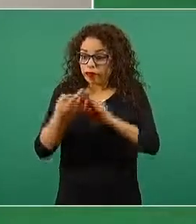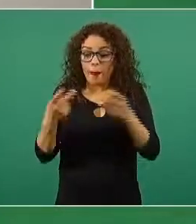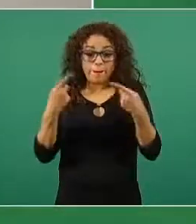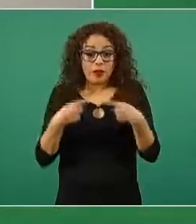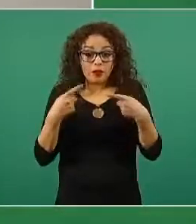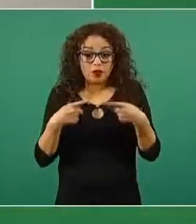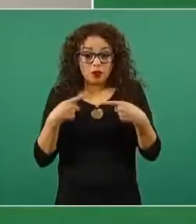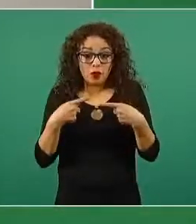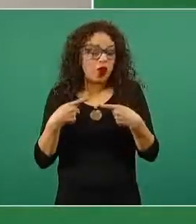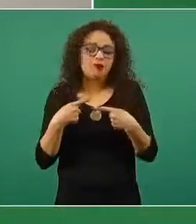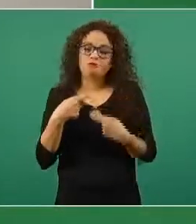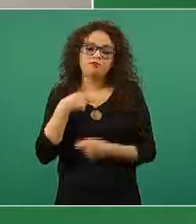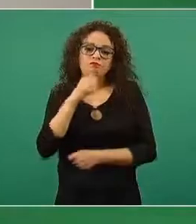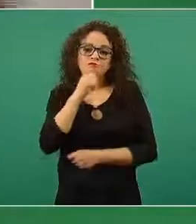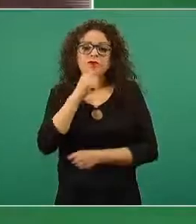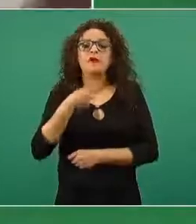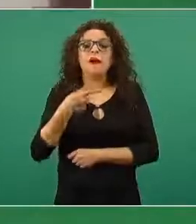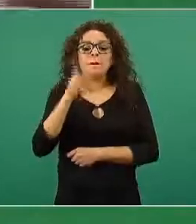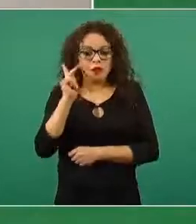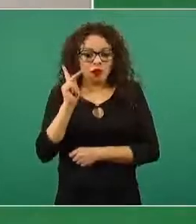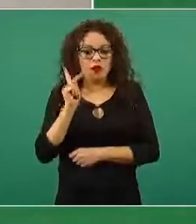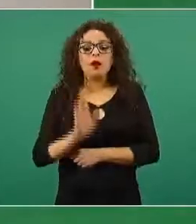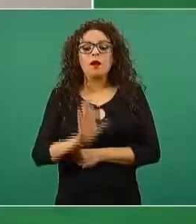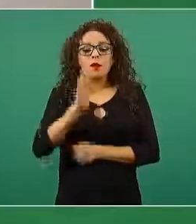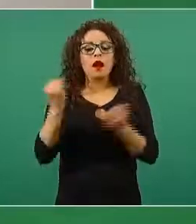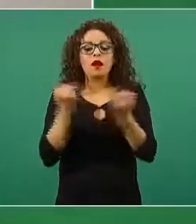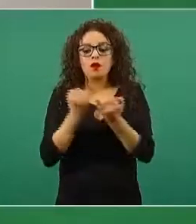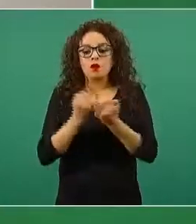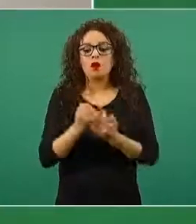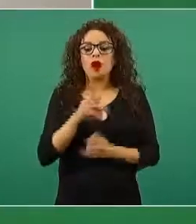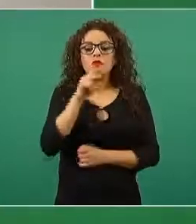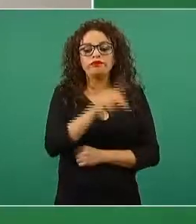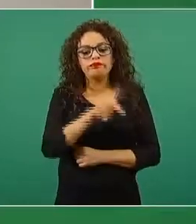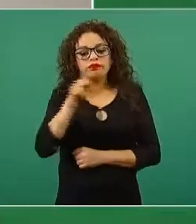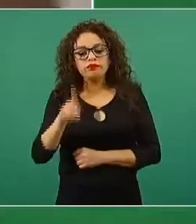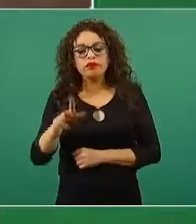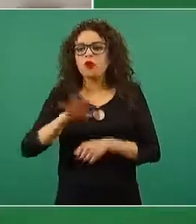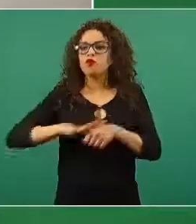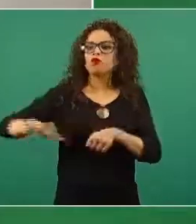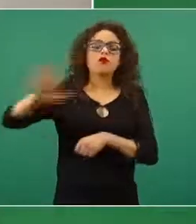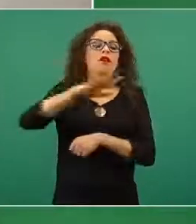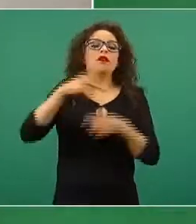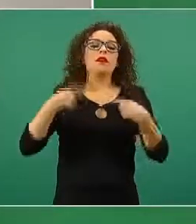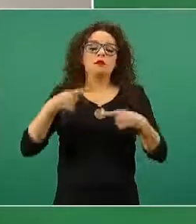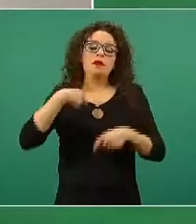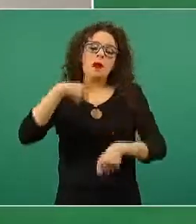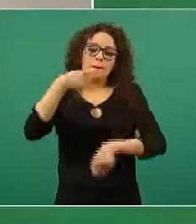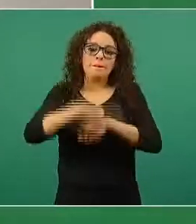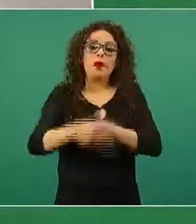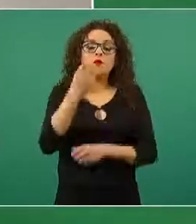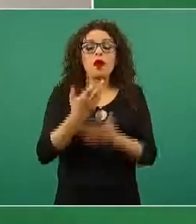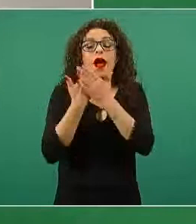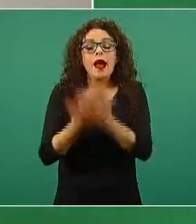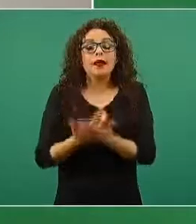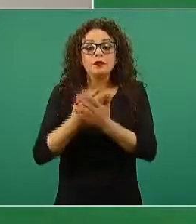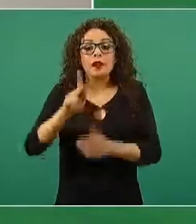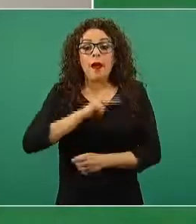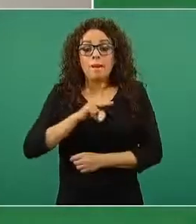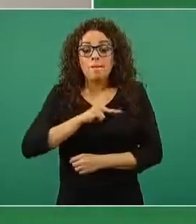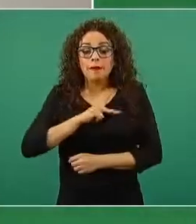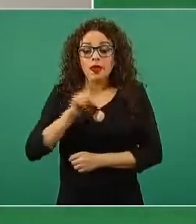riesgo es muy similar al de la población en general, y por eso espero mi turno hasta que